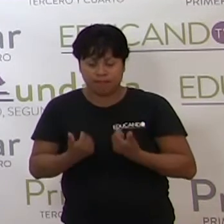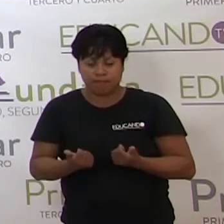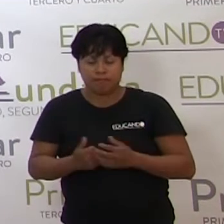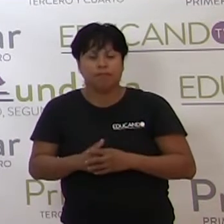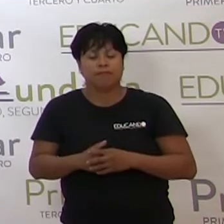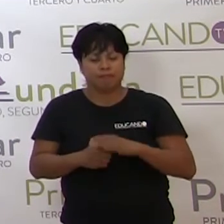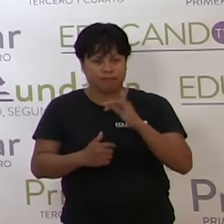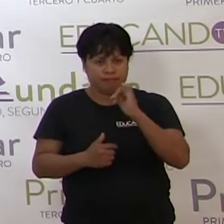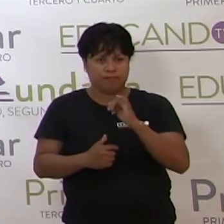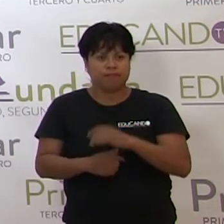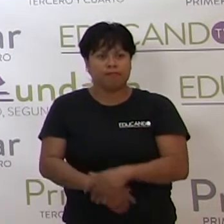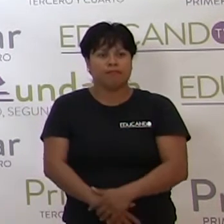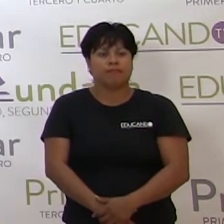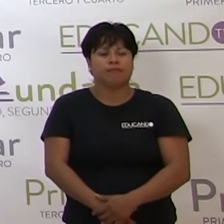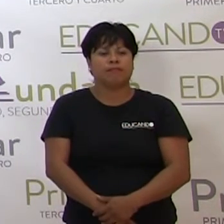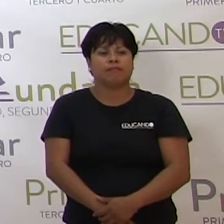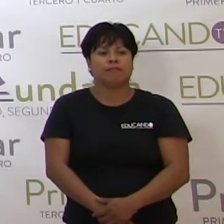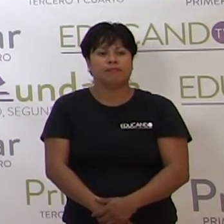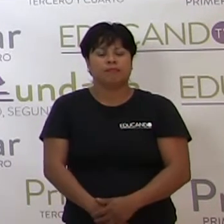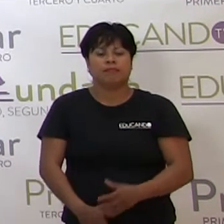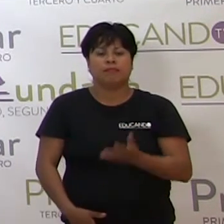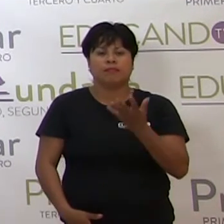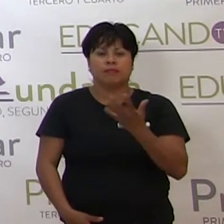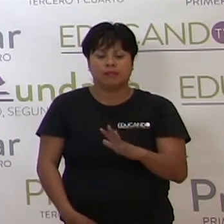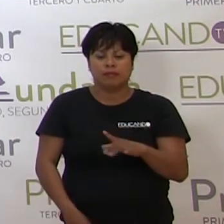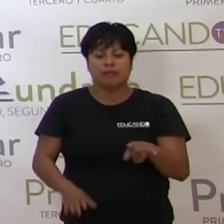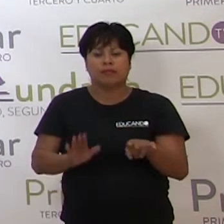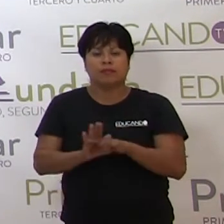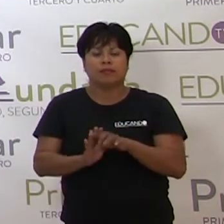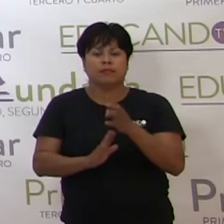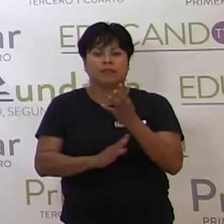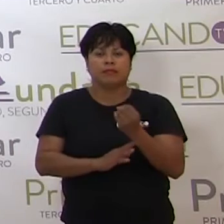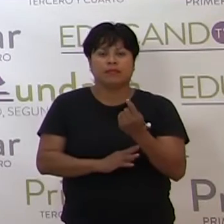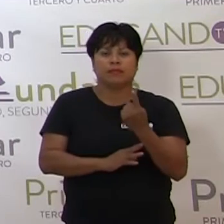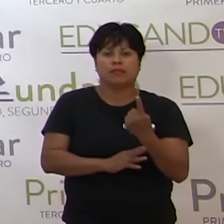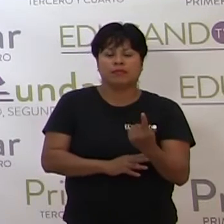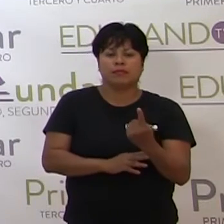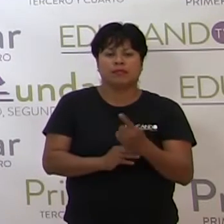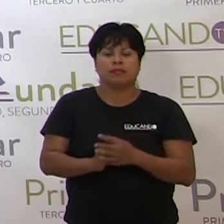Sí. 10 menos 9, 1.